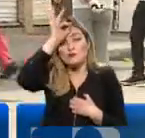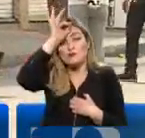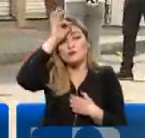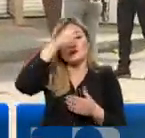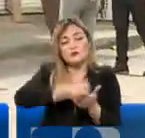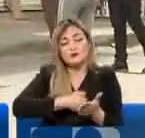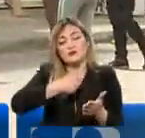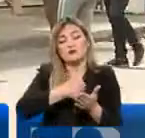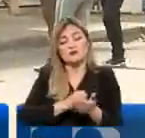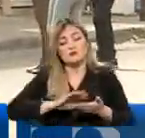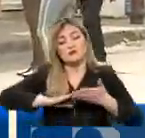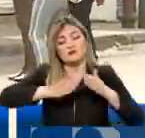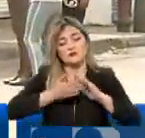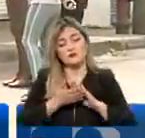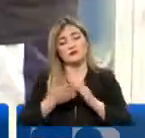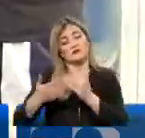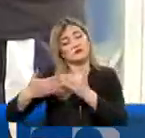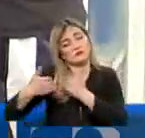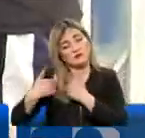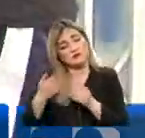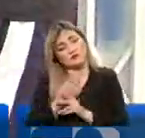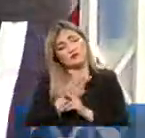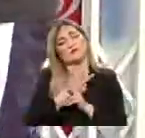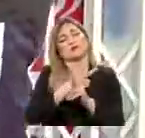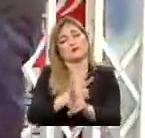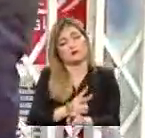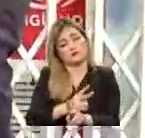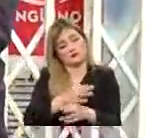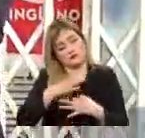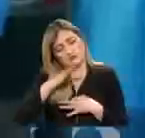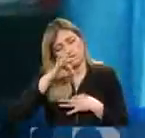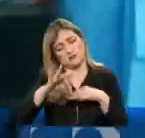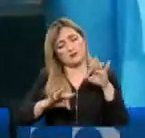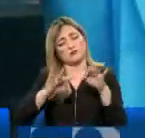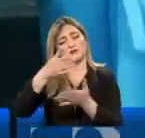en la comunidad, con la corresponsabilidad de los ciudadanos para evitar